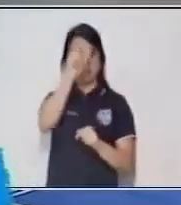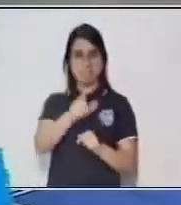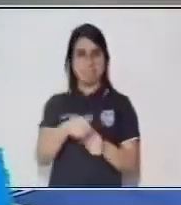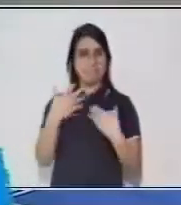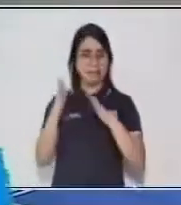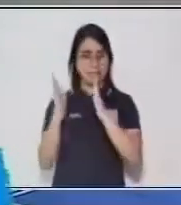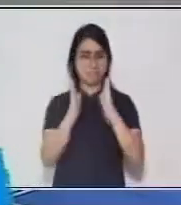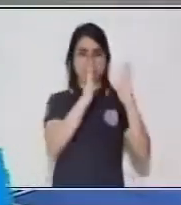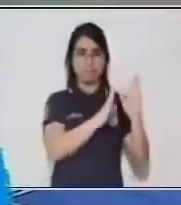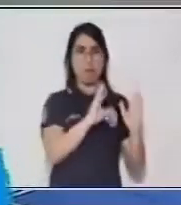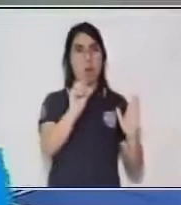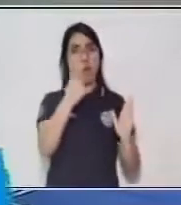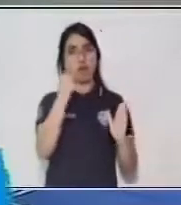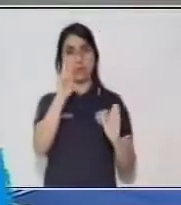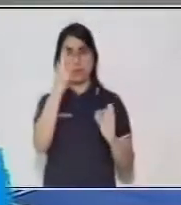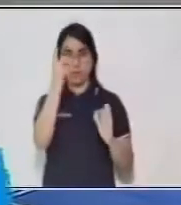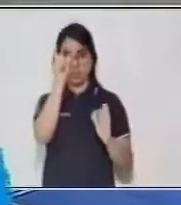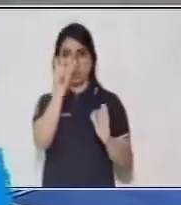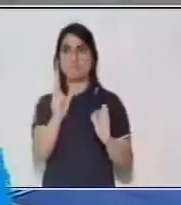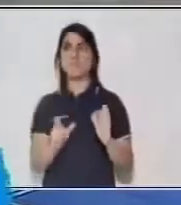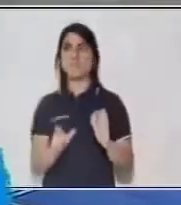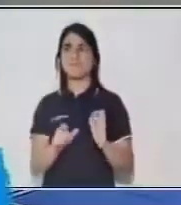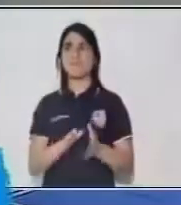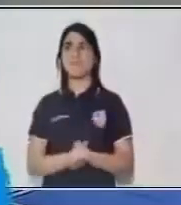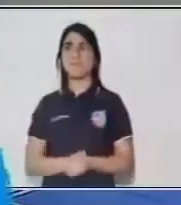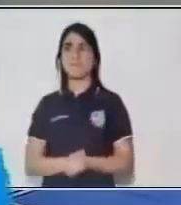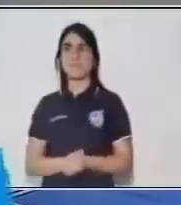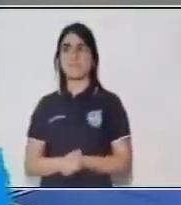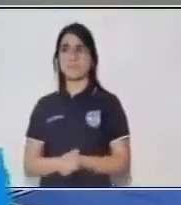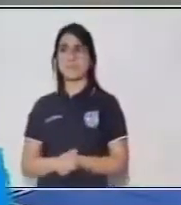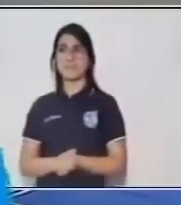resultado un 90.